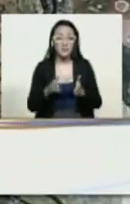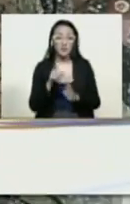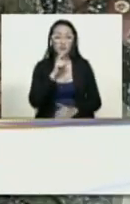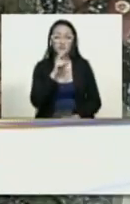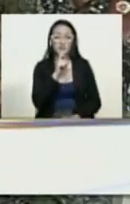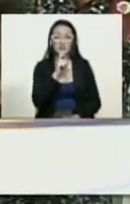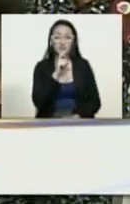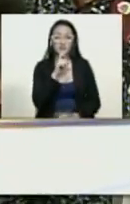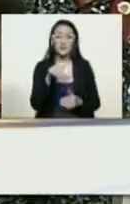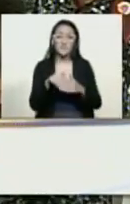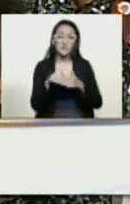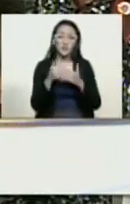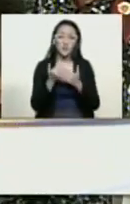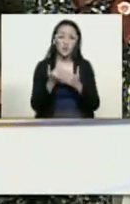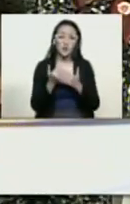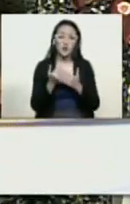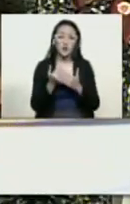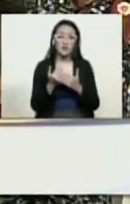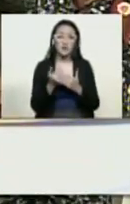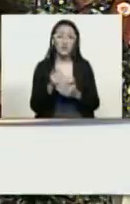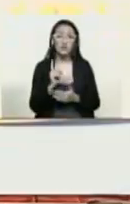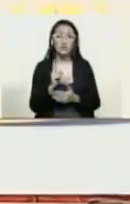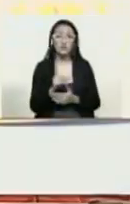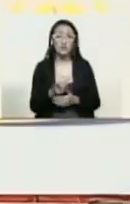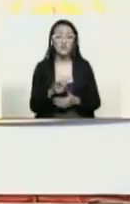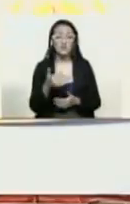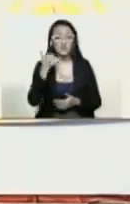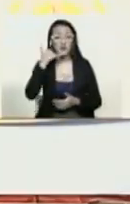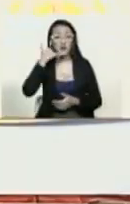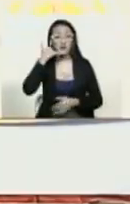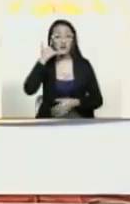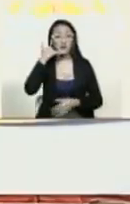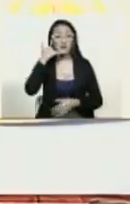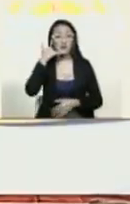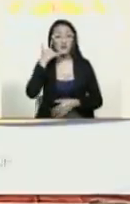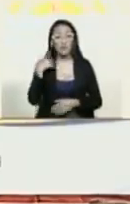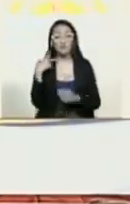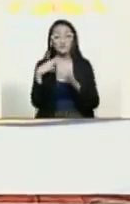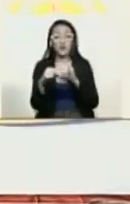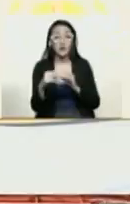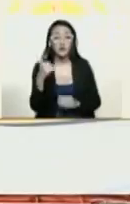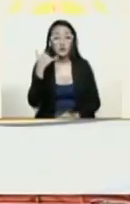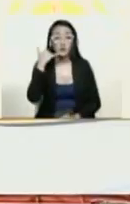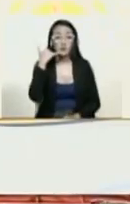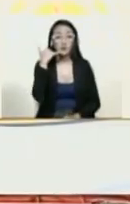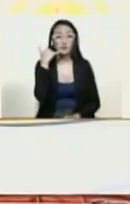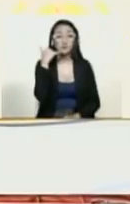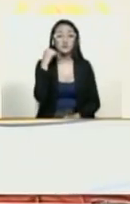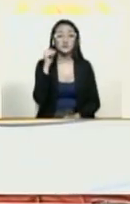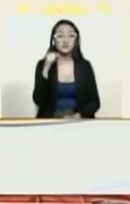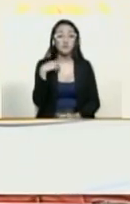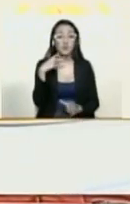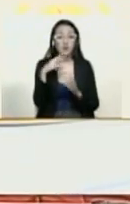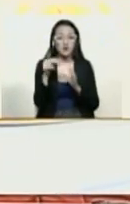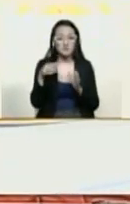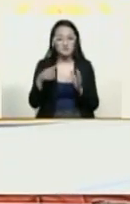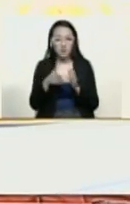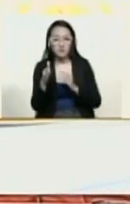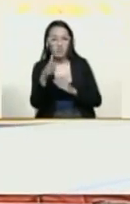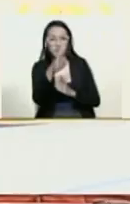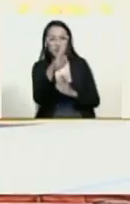difíciles en la madrugada, debe tener, aló, compadre, voy saliendo. Sí, mira, me voy a ir por aquí, por